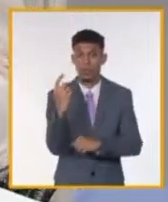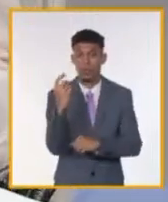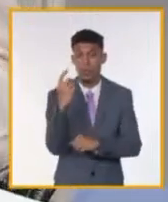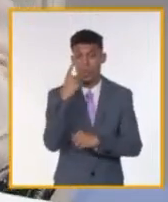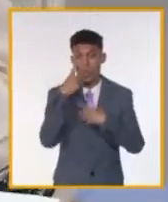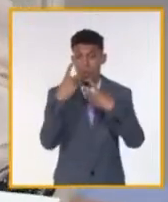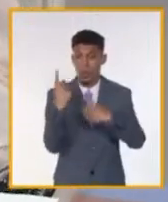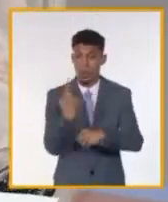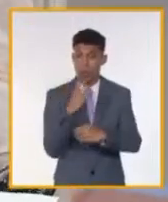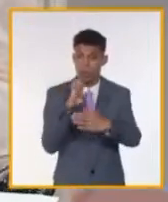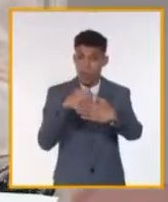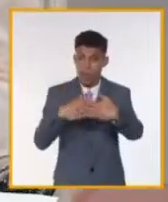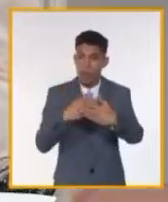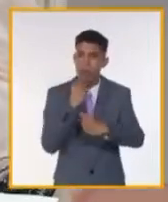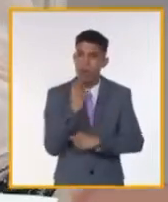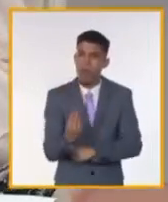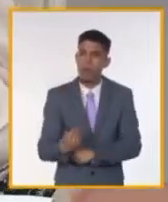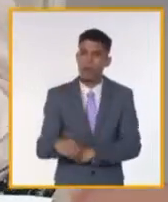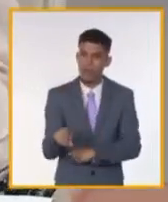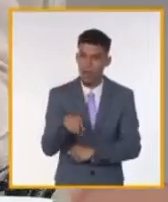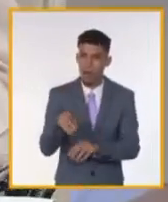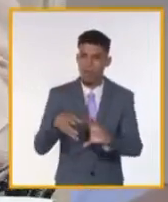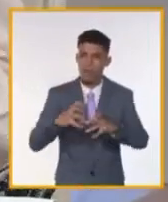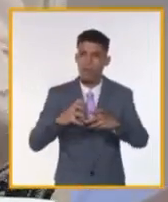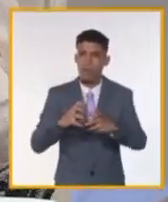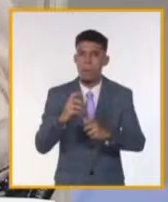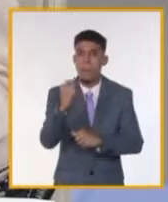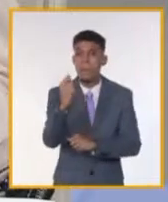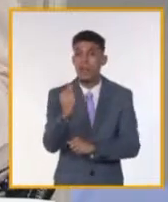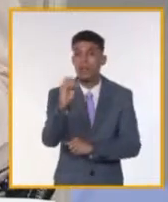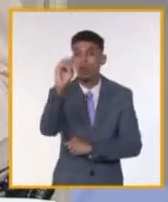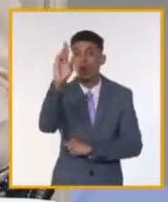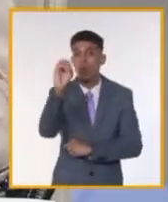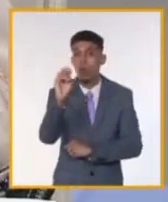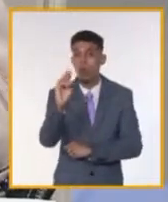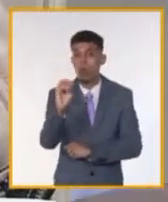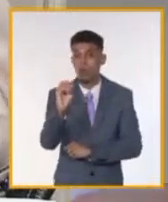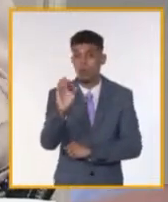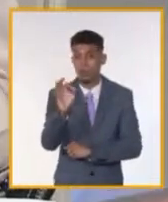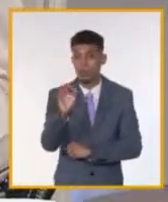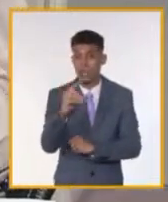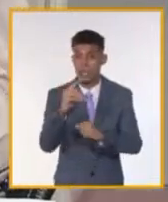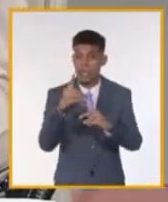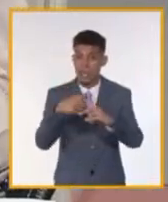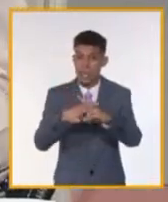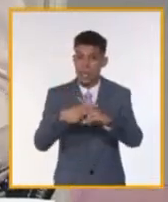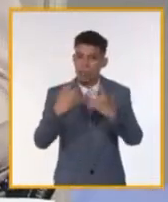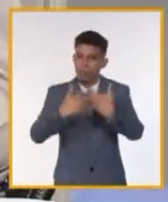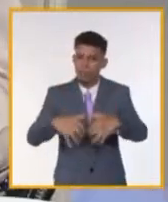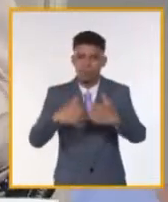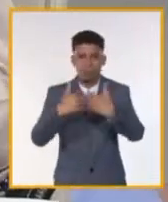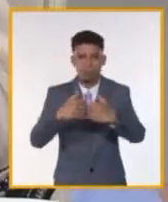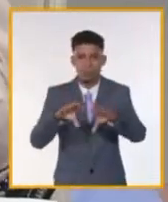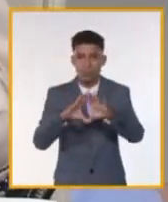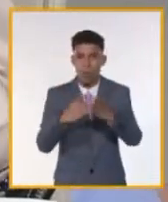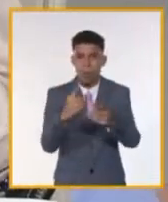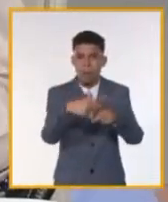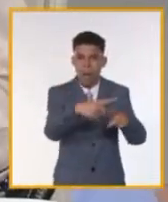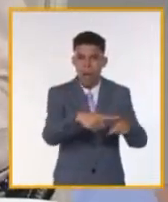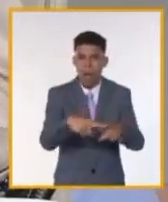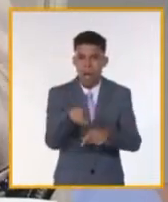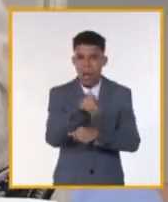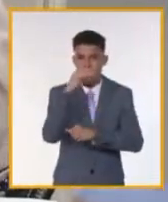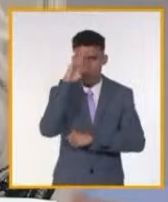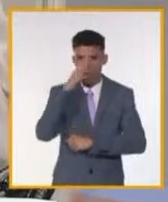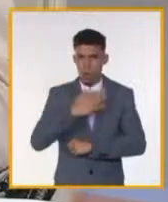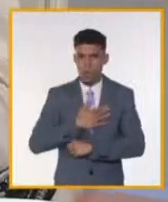país poder aprovechar esa coyuntura de los precios del oro y producir todo lo que se pueda a partir de los recursos que hemos identificado. Por eso es que es